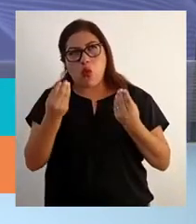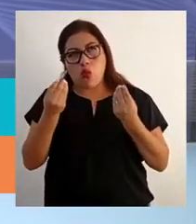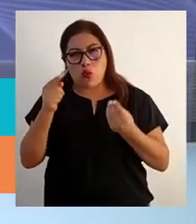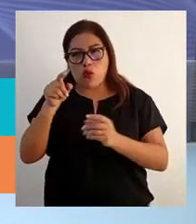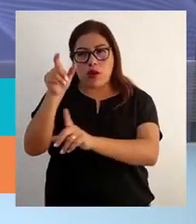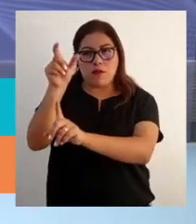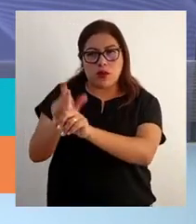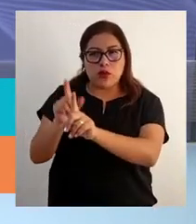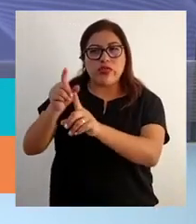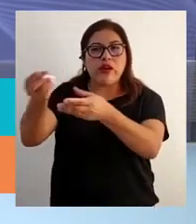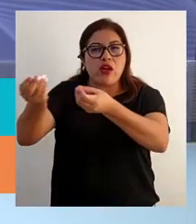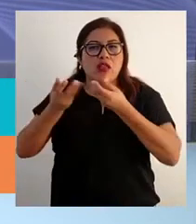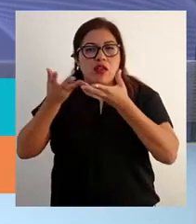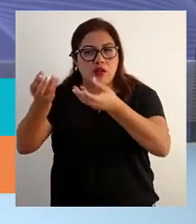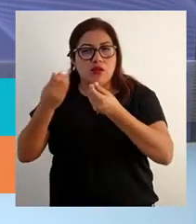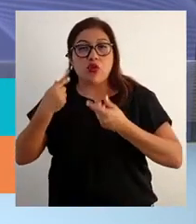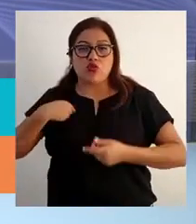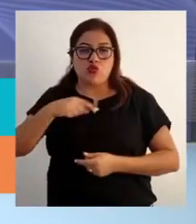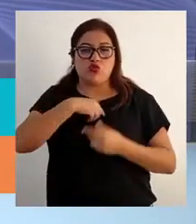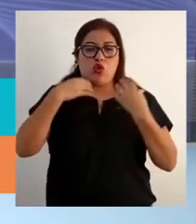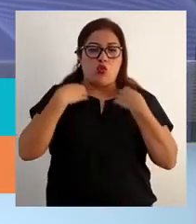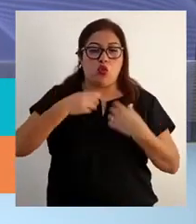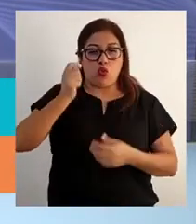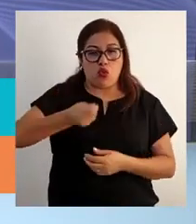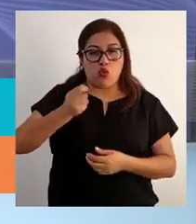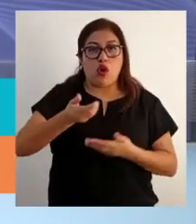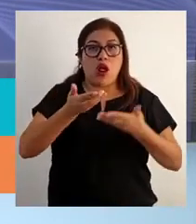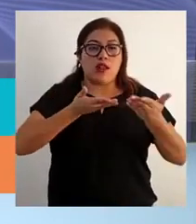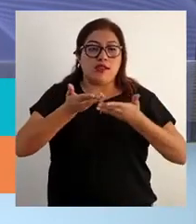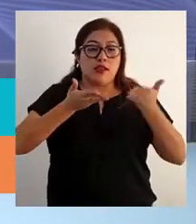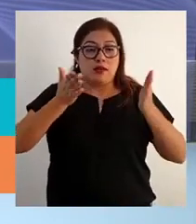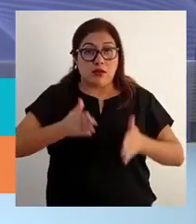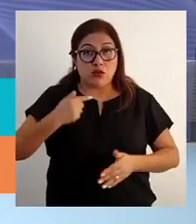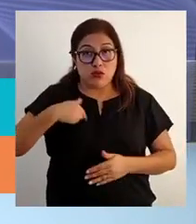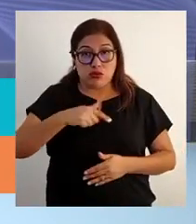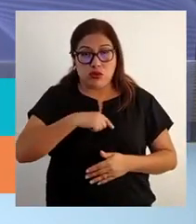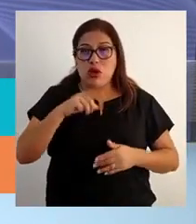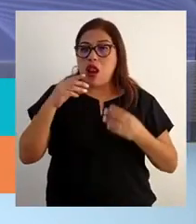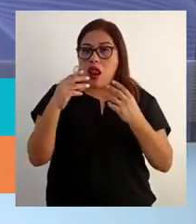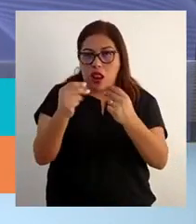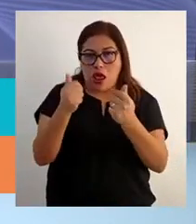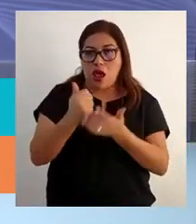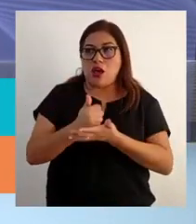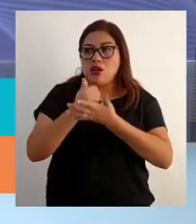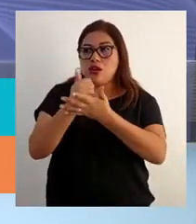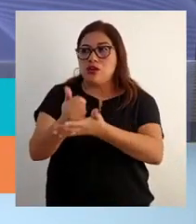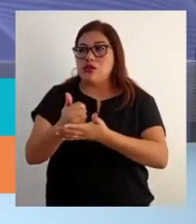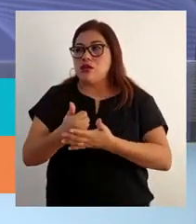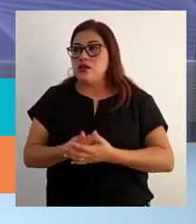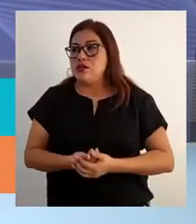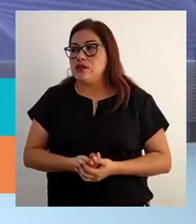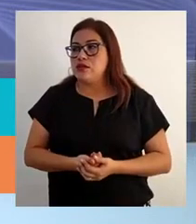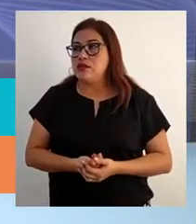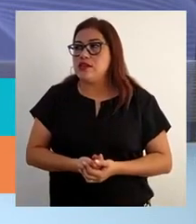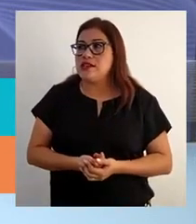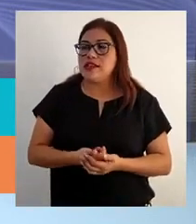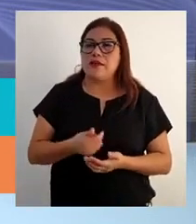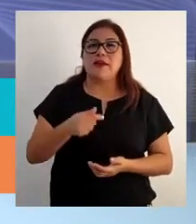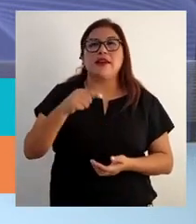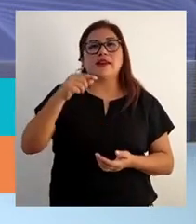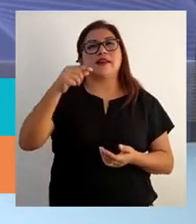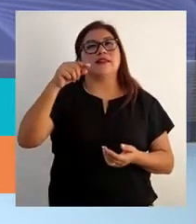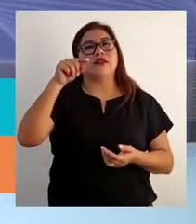comunique, y inmediatamente los jueces, las juezas y los servidores tenemos que activarla. En cualquier momento, esa alerta se puede activar en cualquier momento del